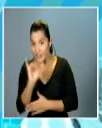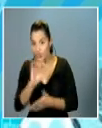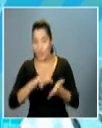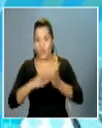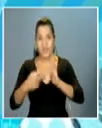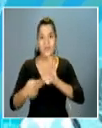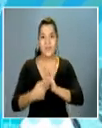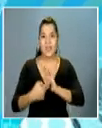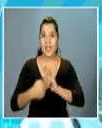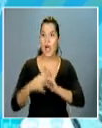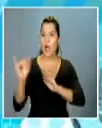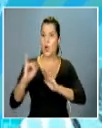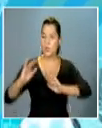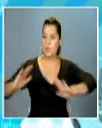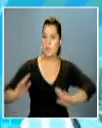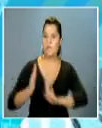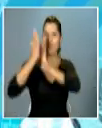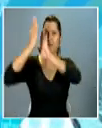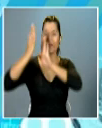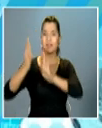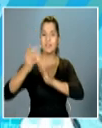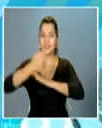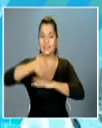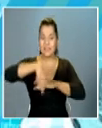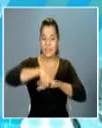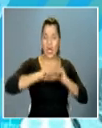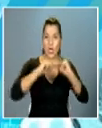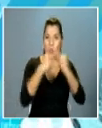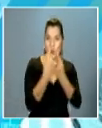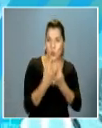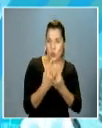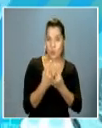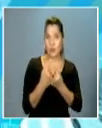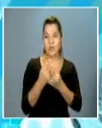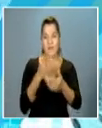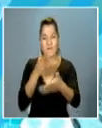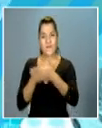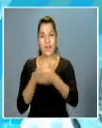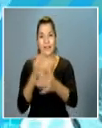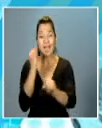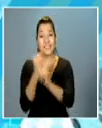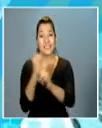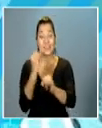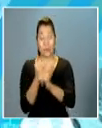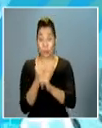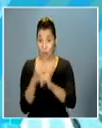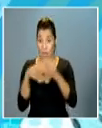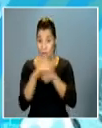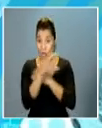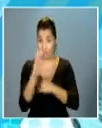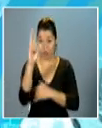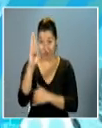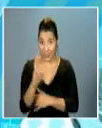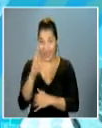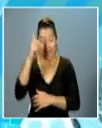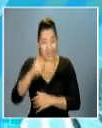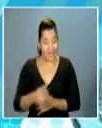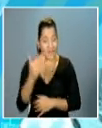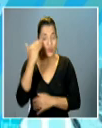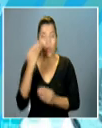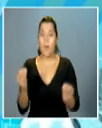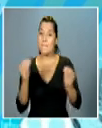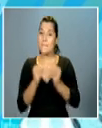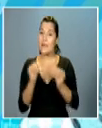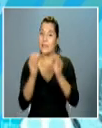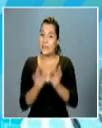afrenta del crimen organizado contra la institucionalidad del país. Hay que tener claro que lo más importante en la democracia, lo que mantiene